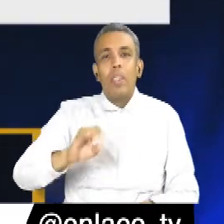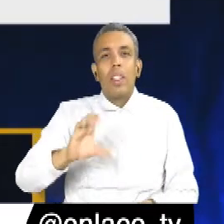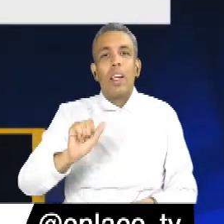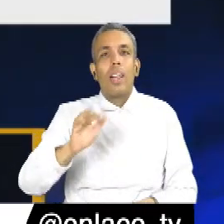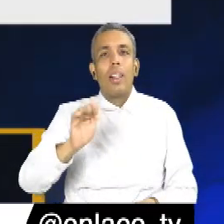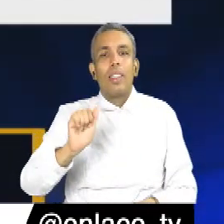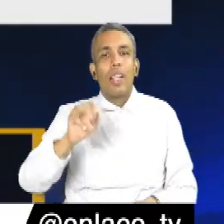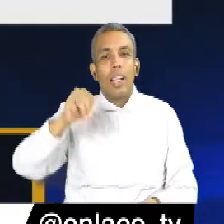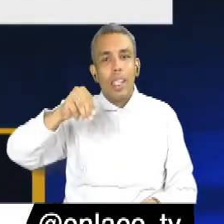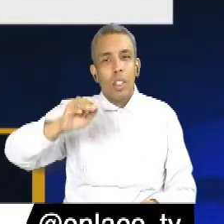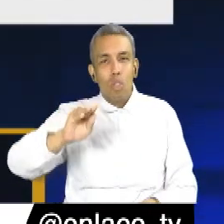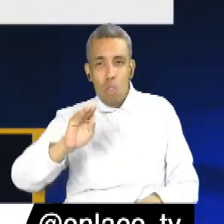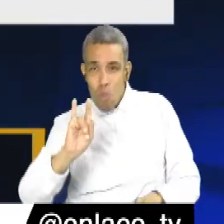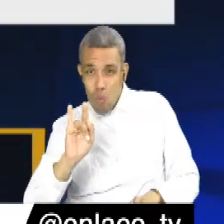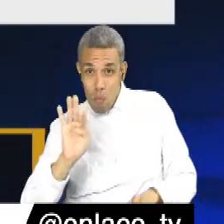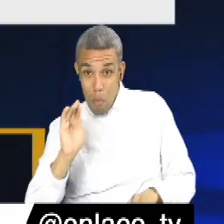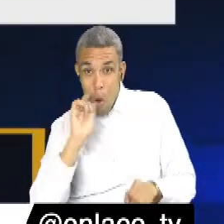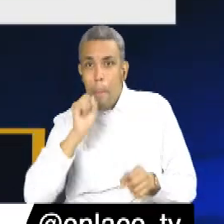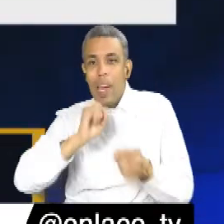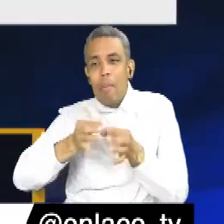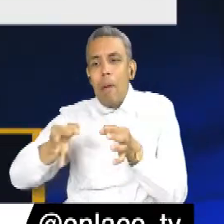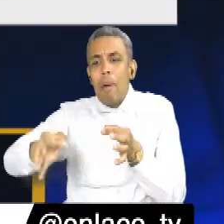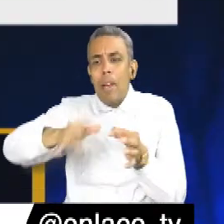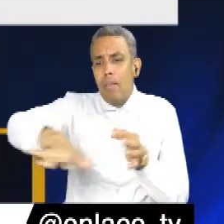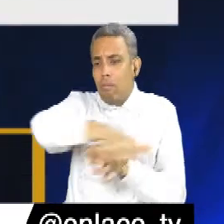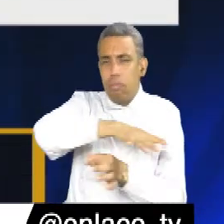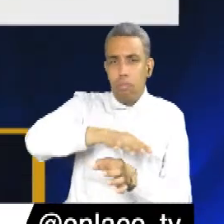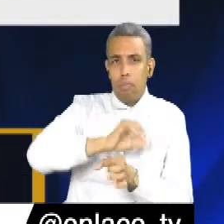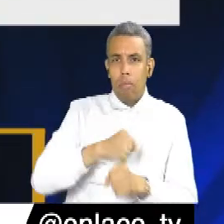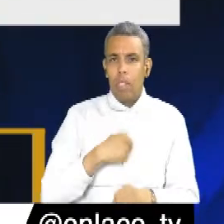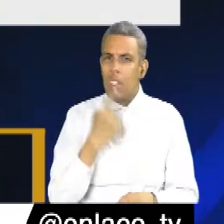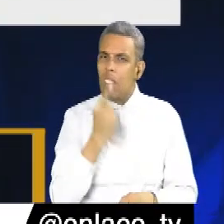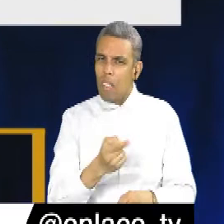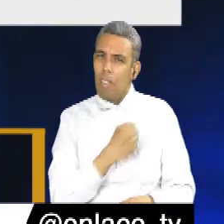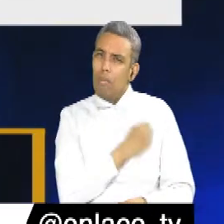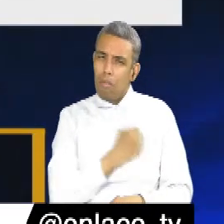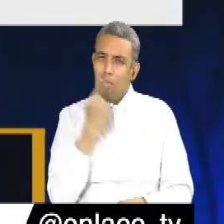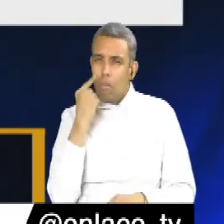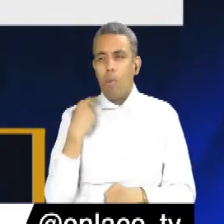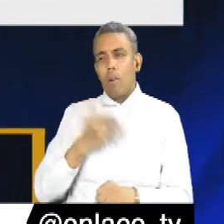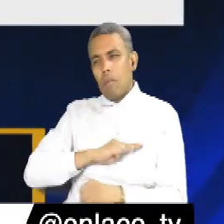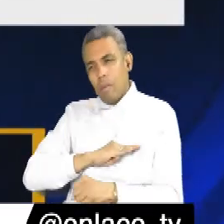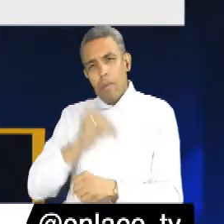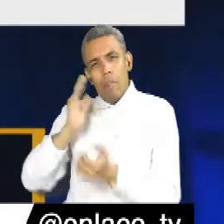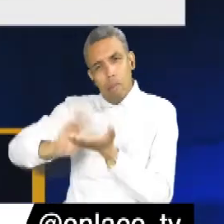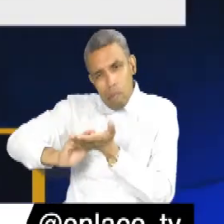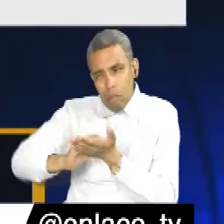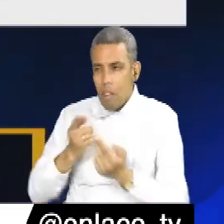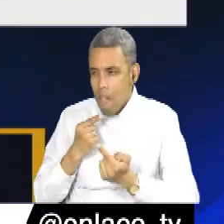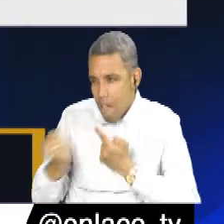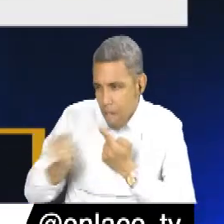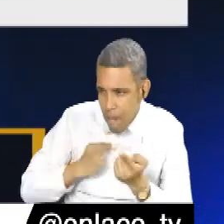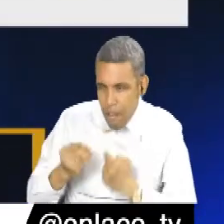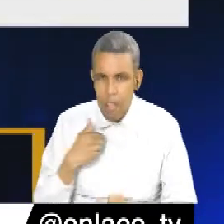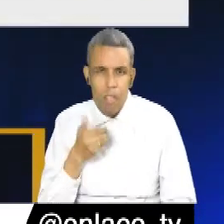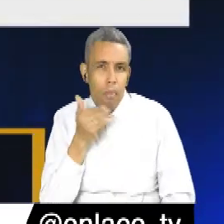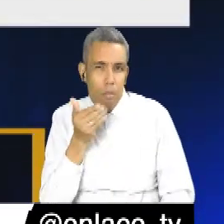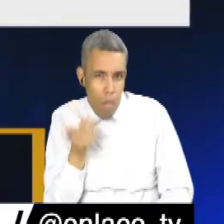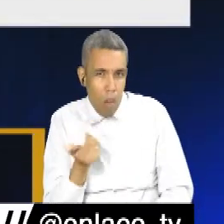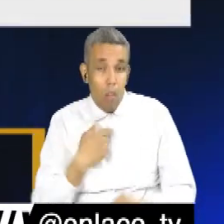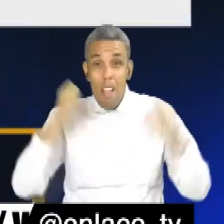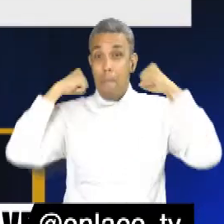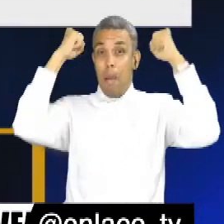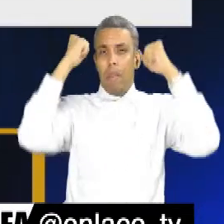a las comunidades a mantener los escenarios de diálogos con las alcaldías municipales para resolver las inquietudes que genere la implementación del